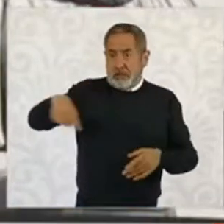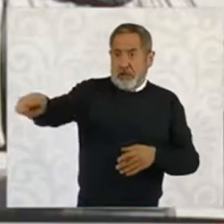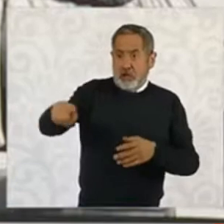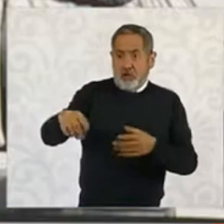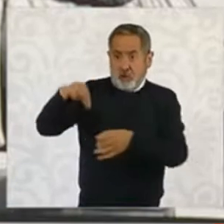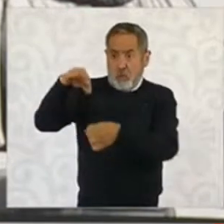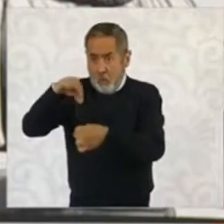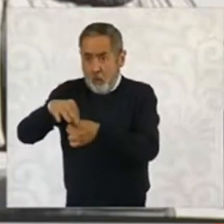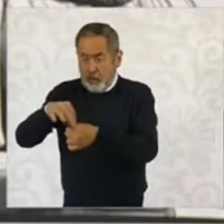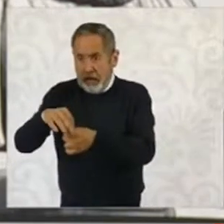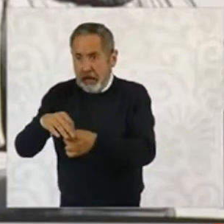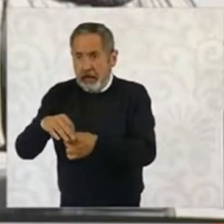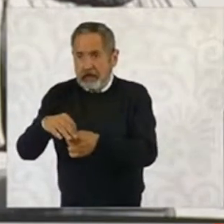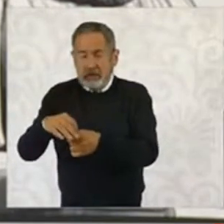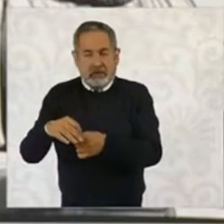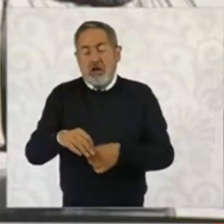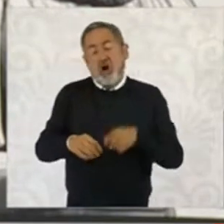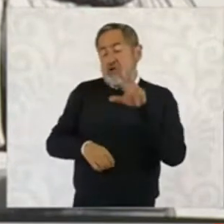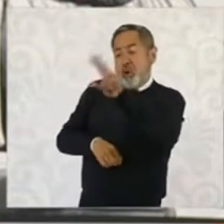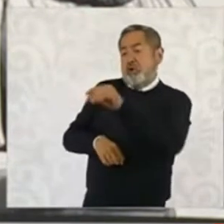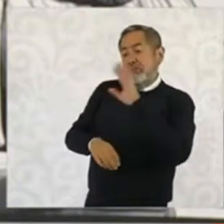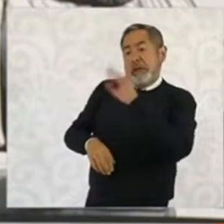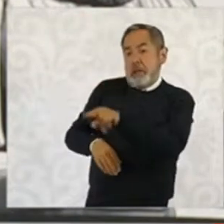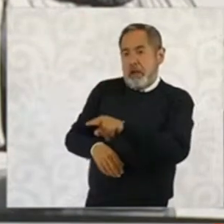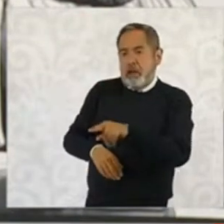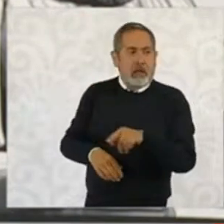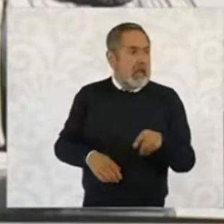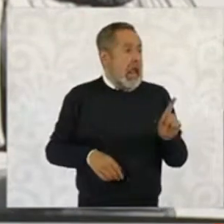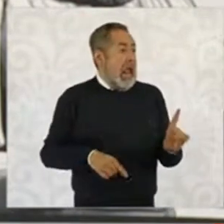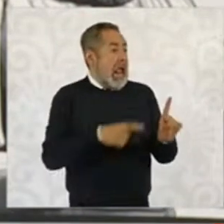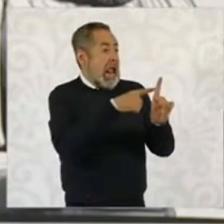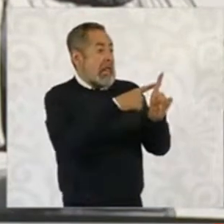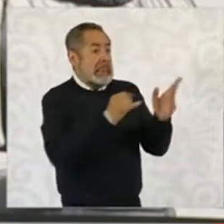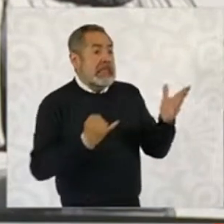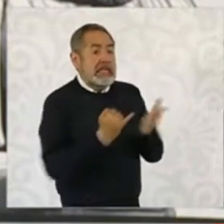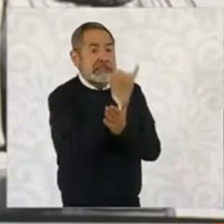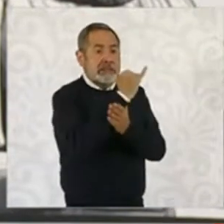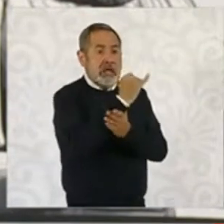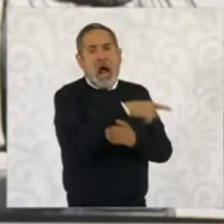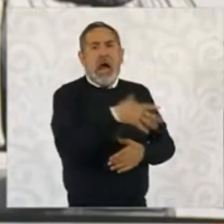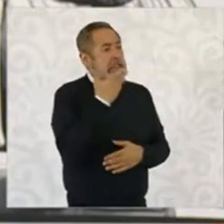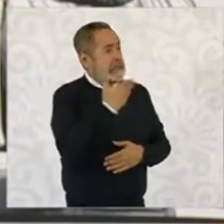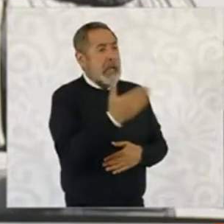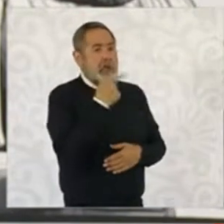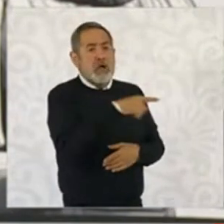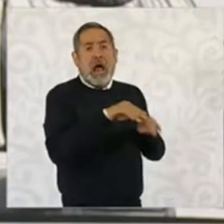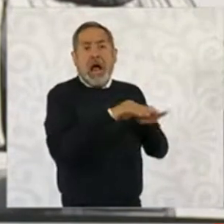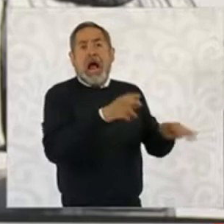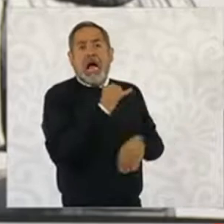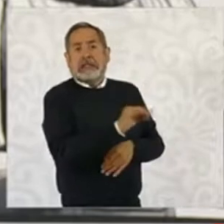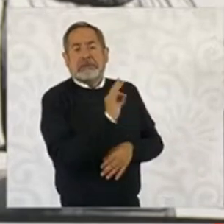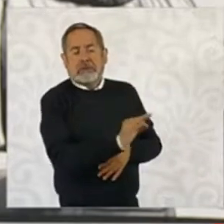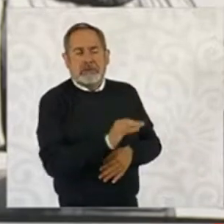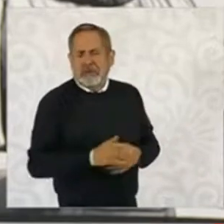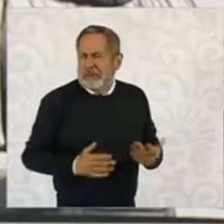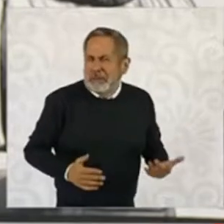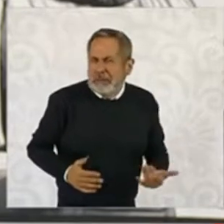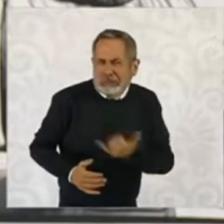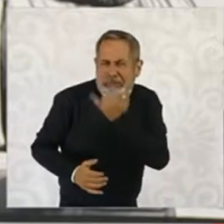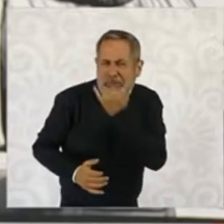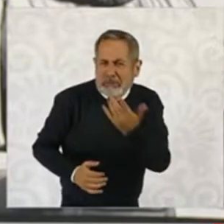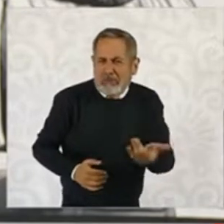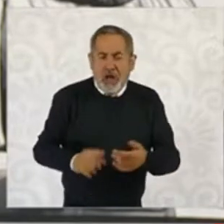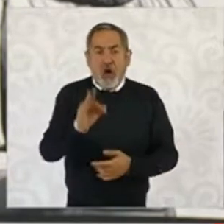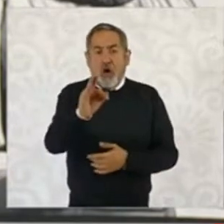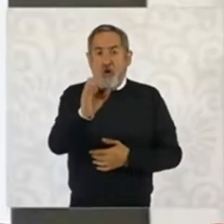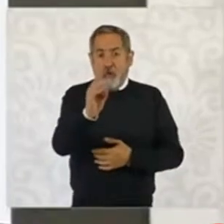decide uno solo es democracia? ¿Quién decidió quién se beneficiaba del FOBAPROA? Él